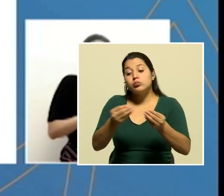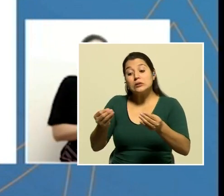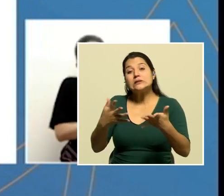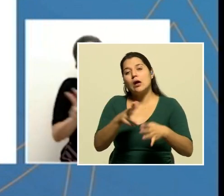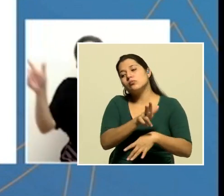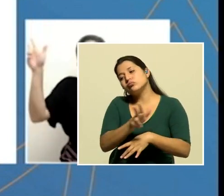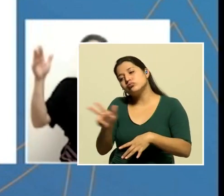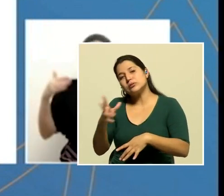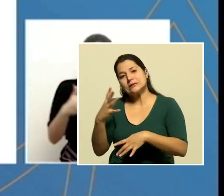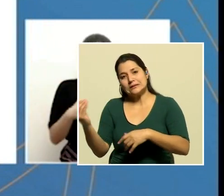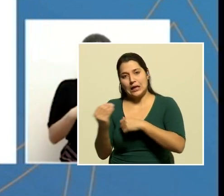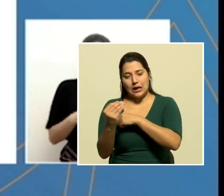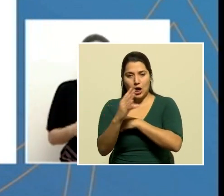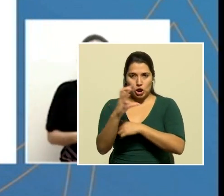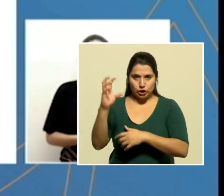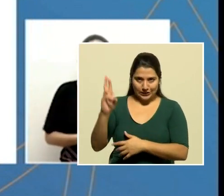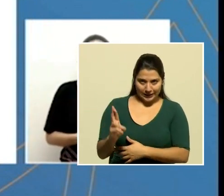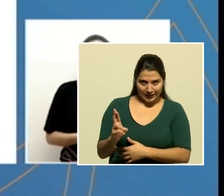regresen.